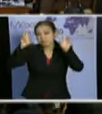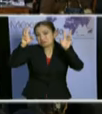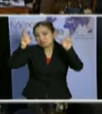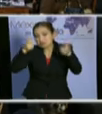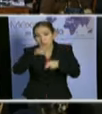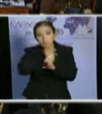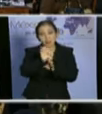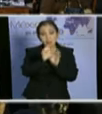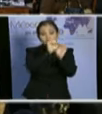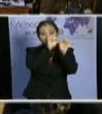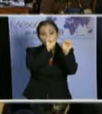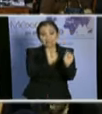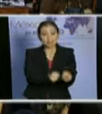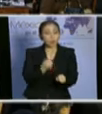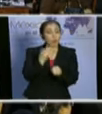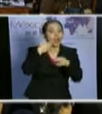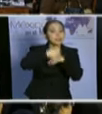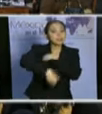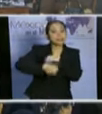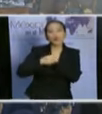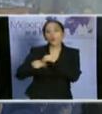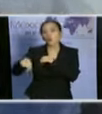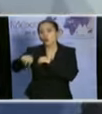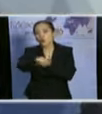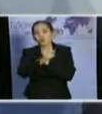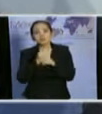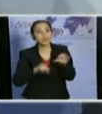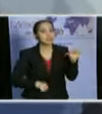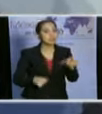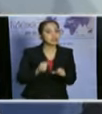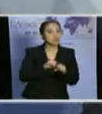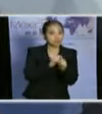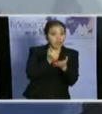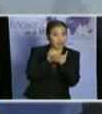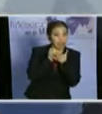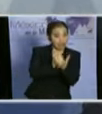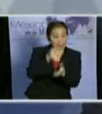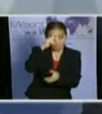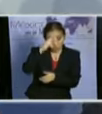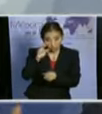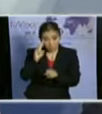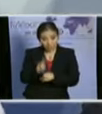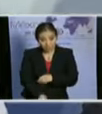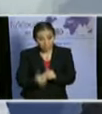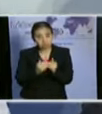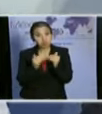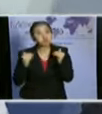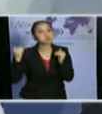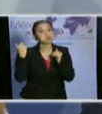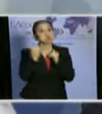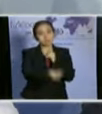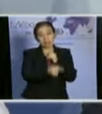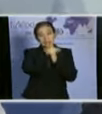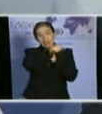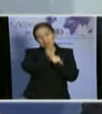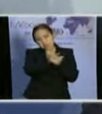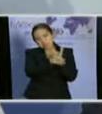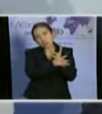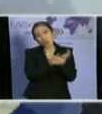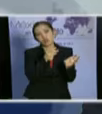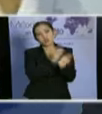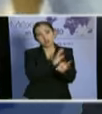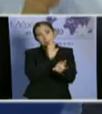ejemplo, de sistemas de medición de política social, México realmente está muy avanzado. Son de las cosas